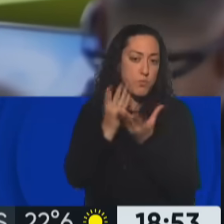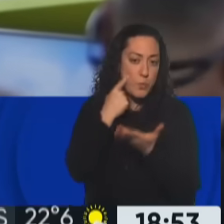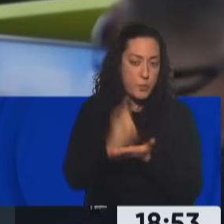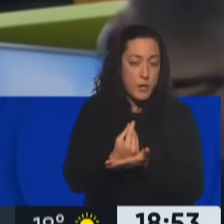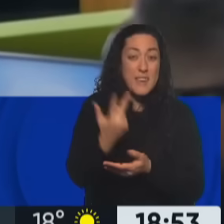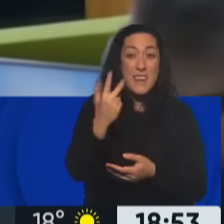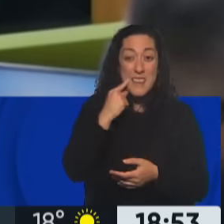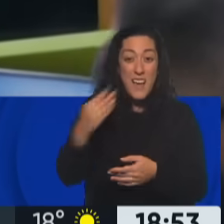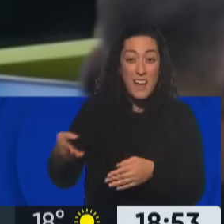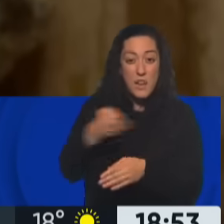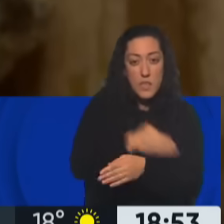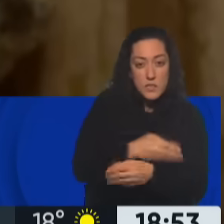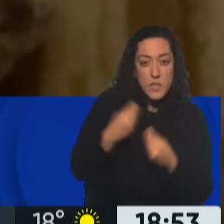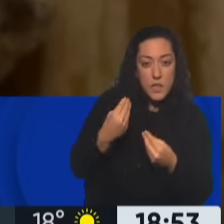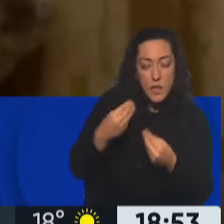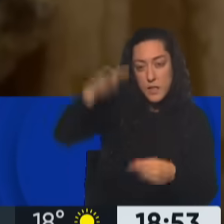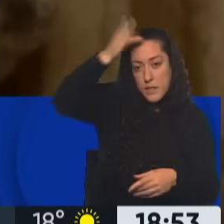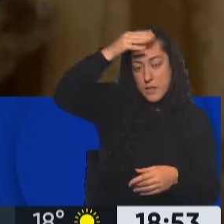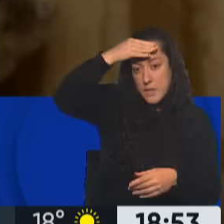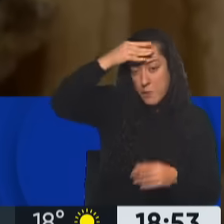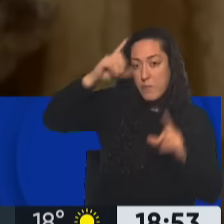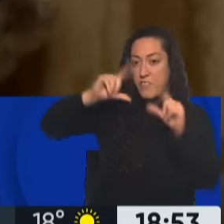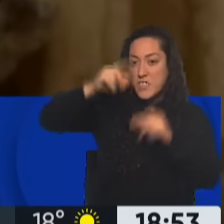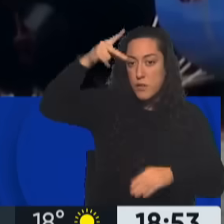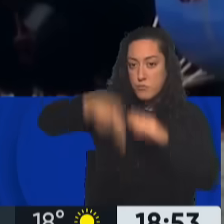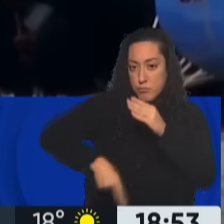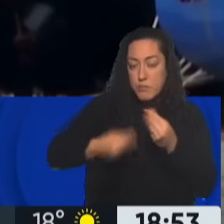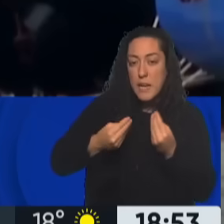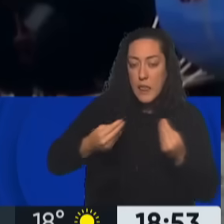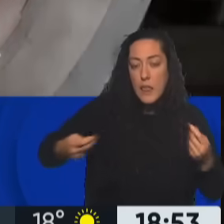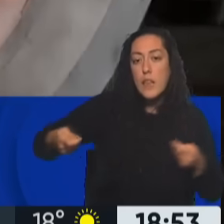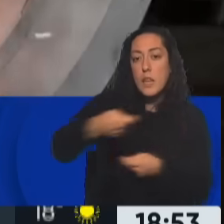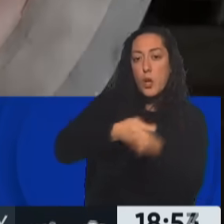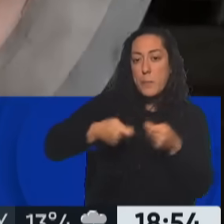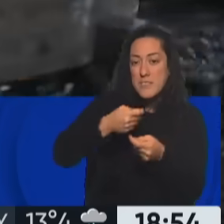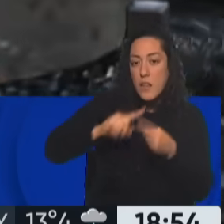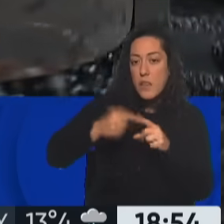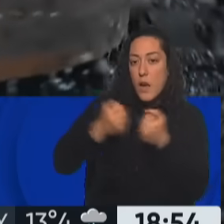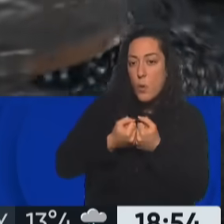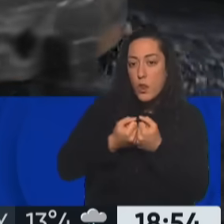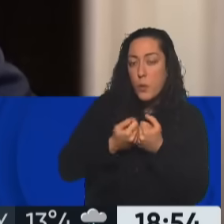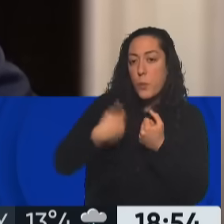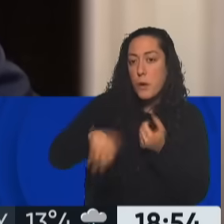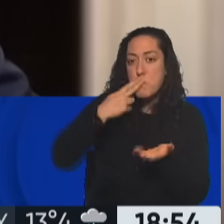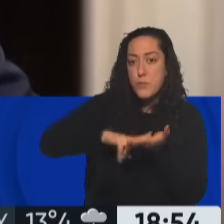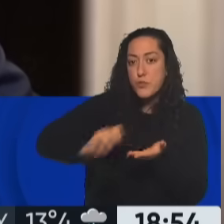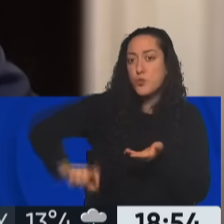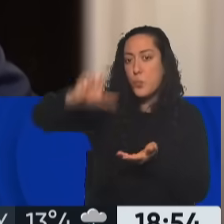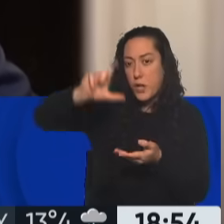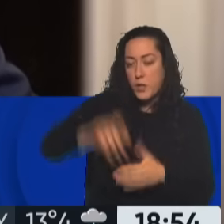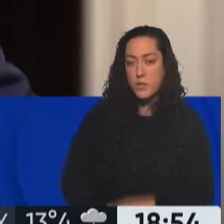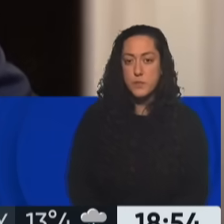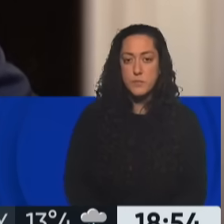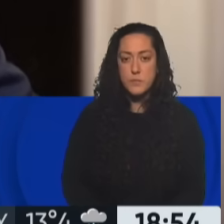3 días antes del plazo que fijó Donald Trump para cerrar acuerdos comerciales antes de aplicar una nueva suba de aranceles.